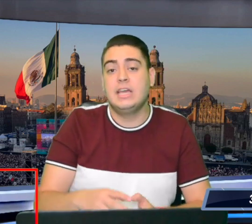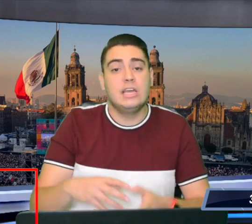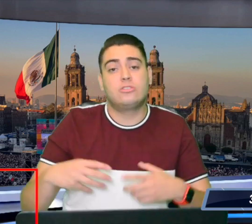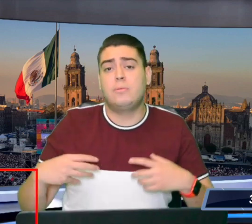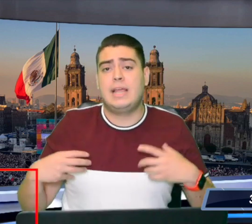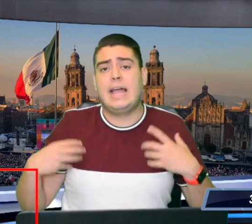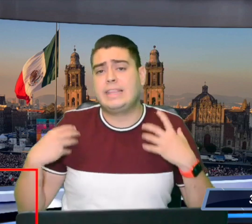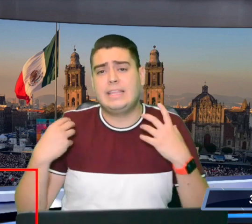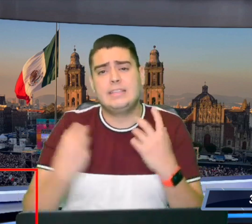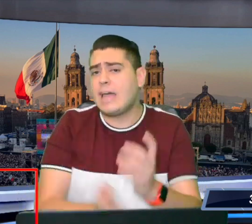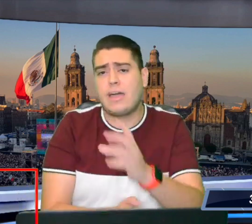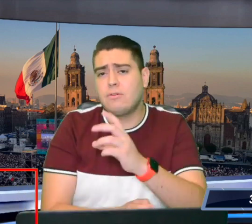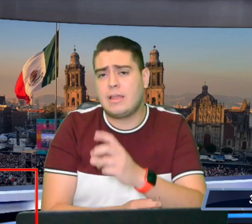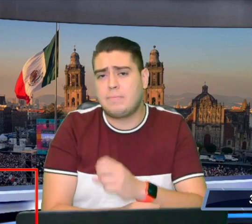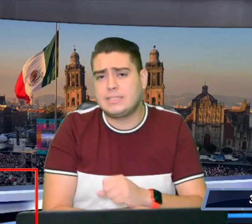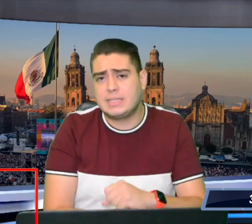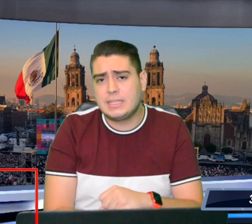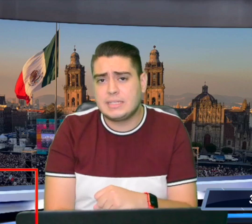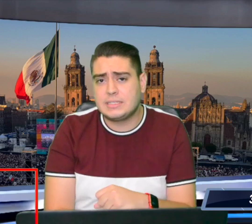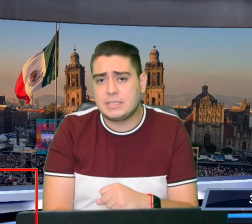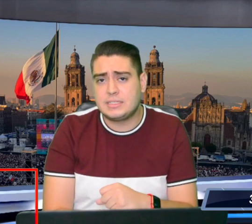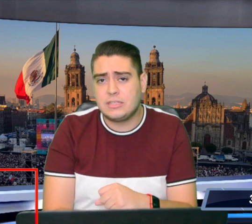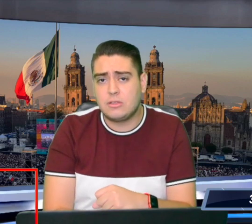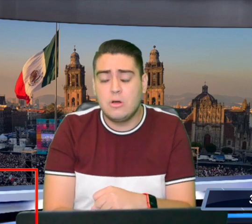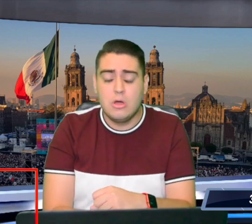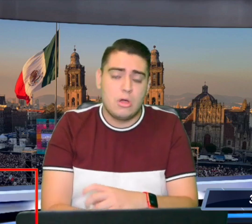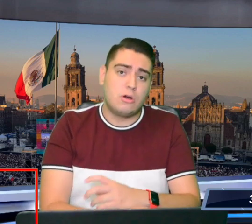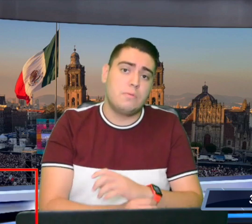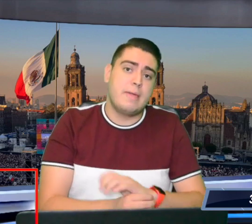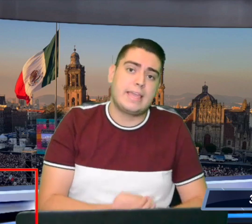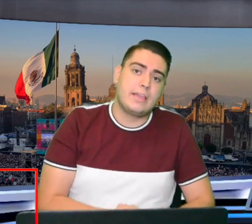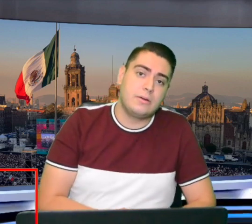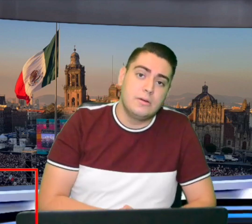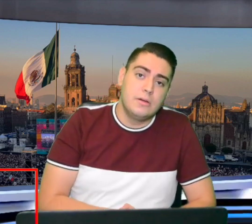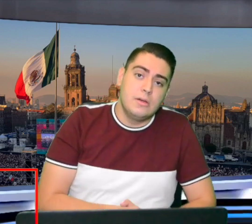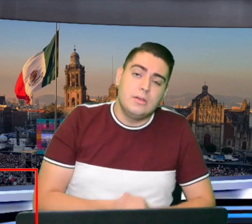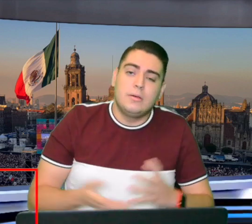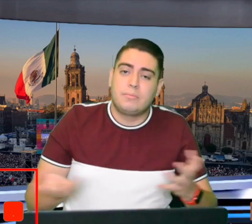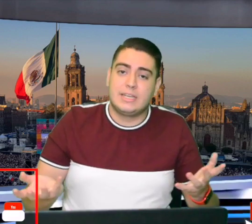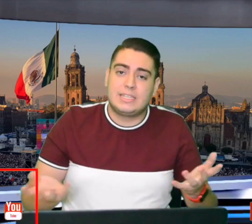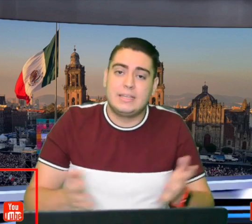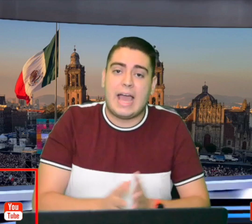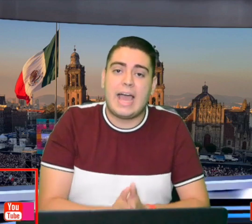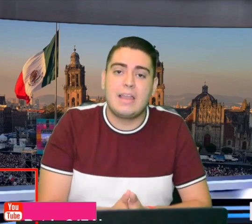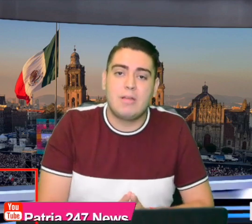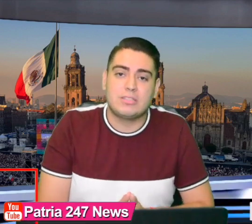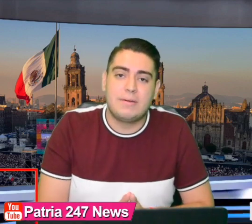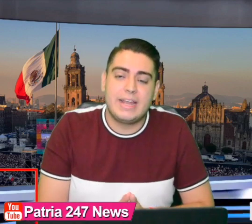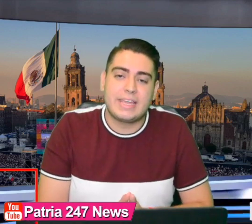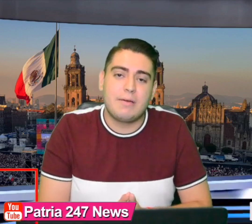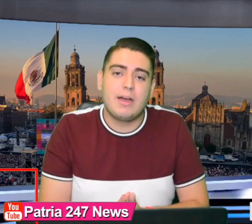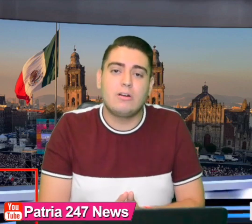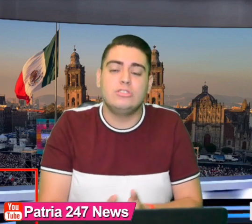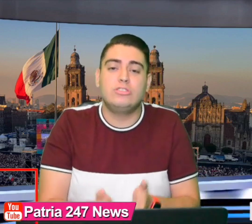quejas sobre el atentado que el presidente está haciendo con México. Pues